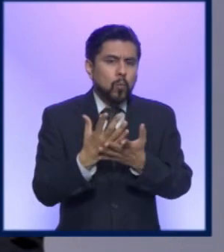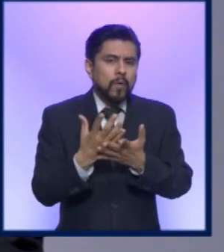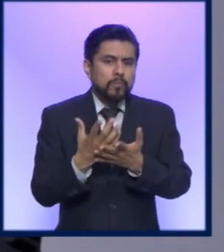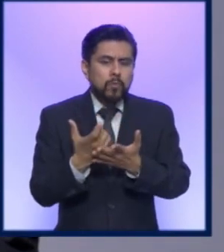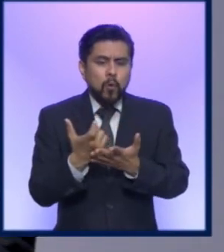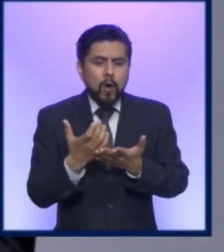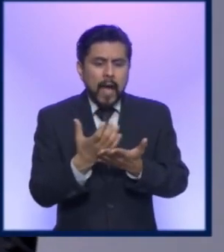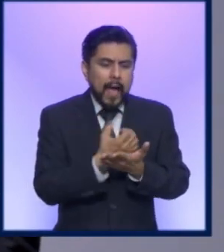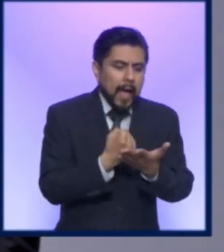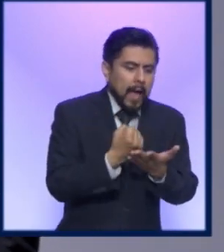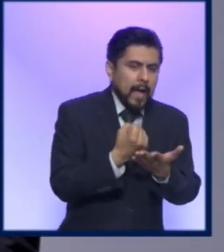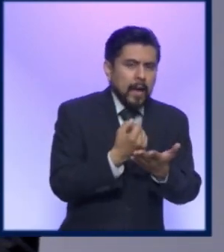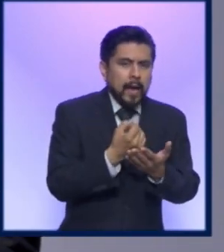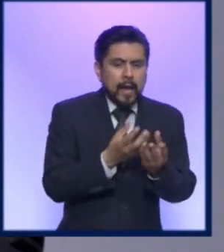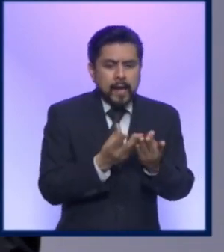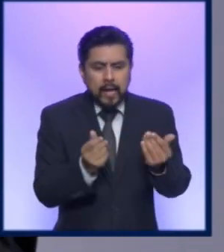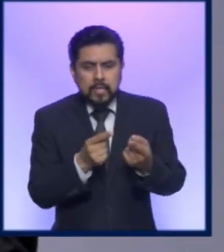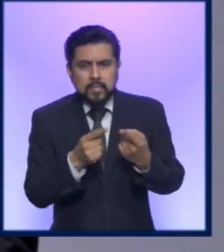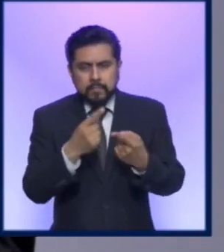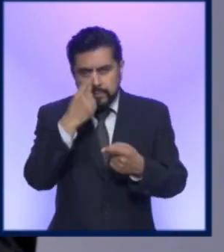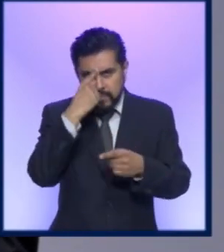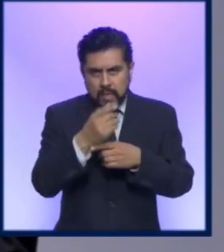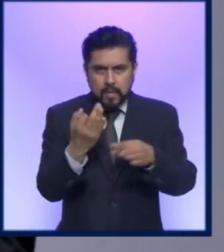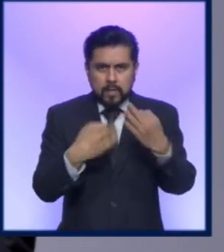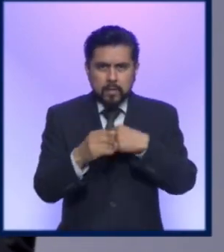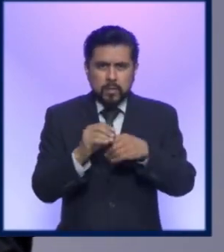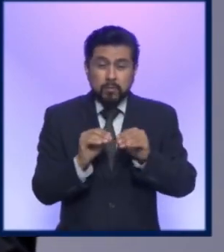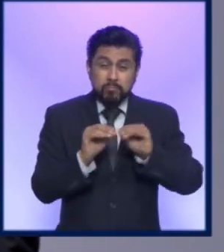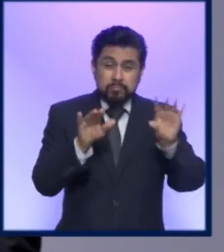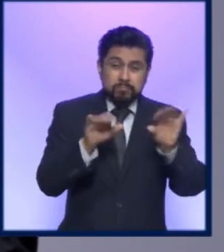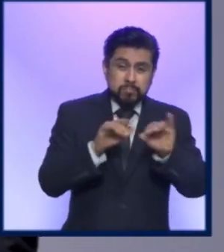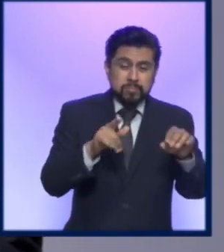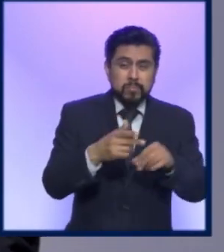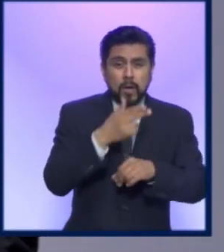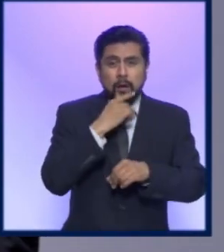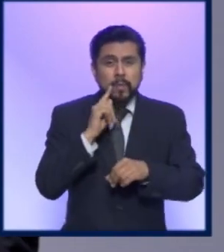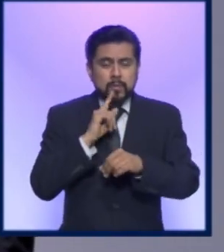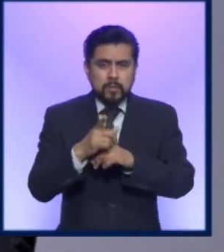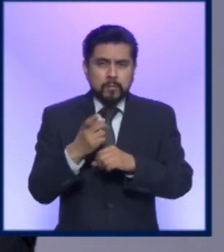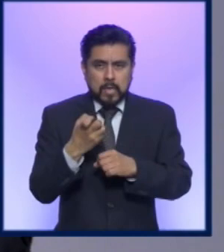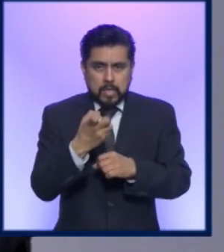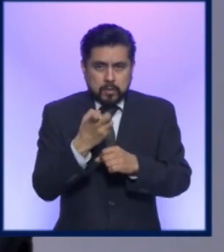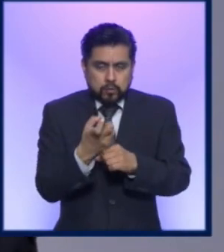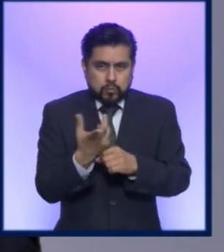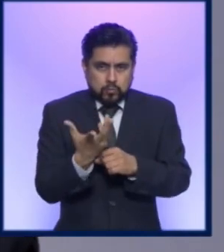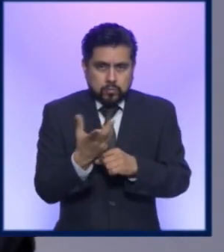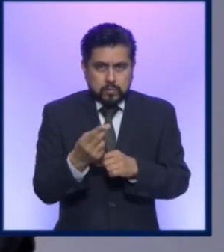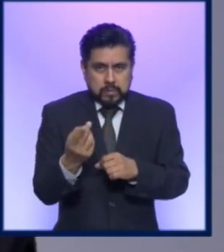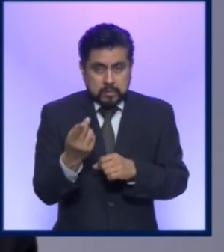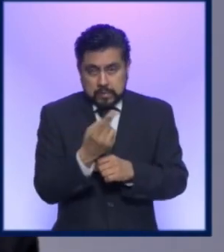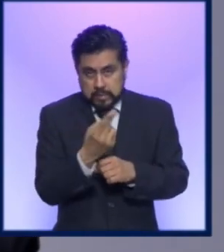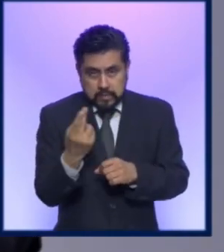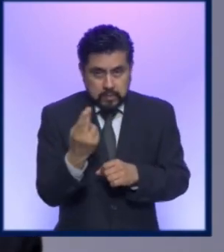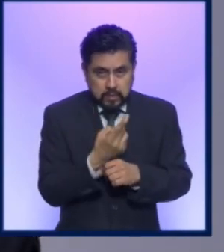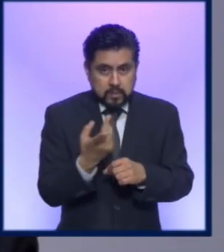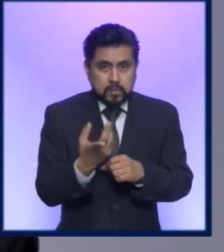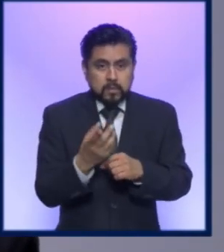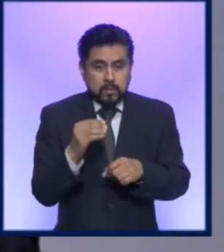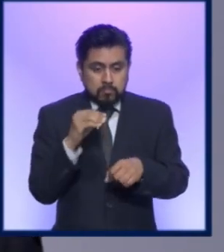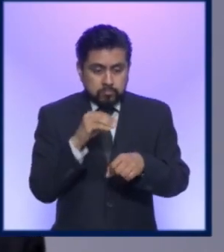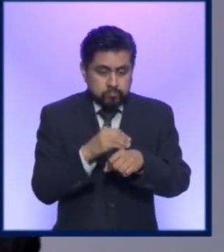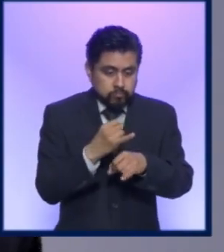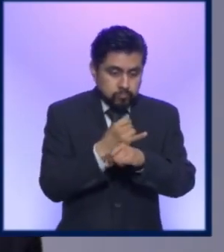para efecto de obtener el respaldo de la ciudadanía esto es que cumplen con los porcentajes pero para eso pues necesitan hacer una serie de actos